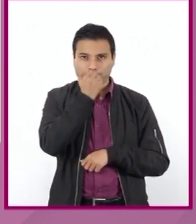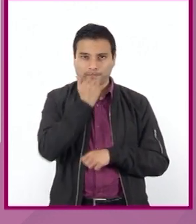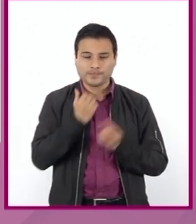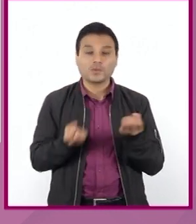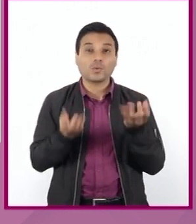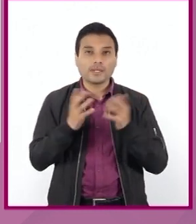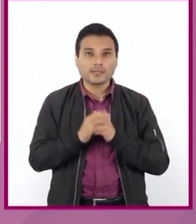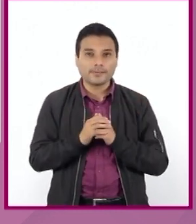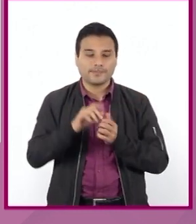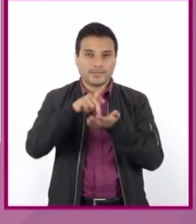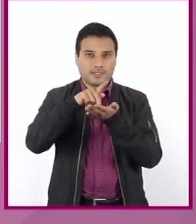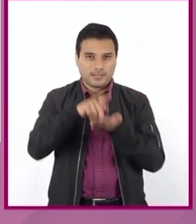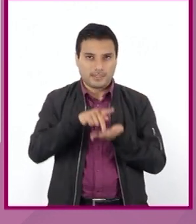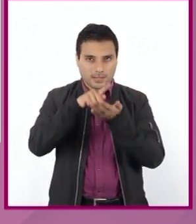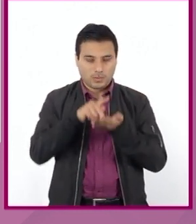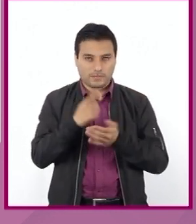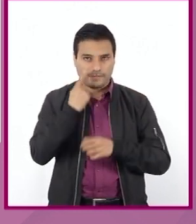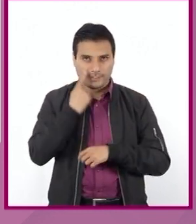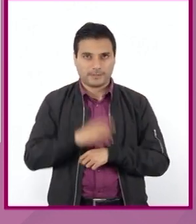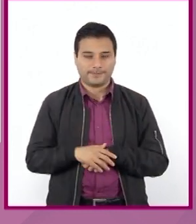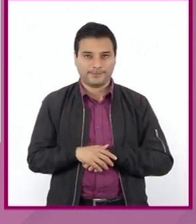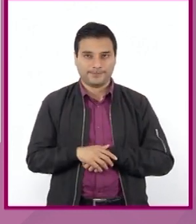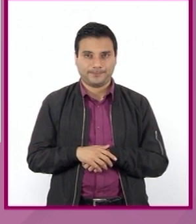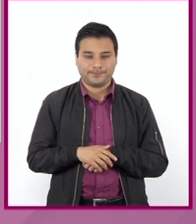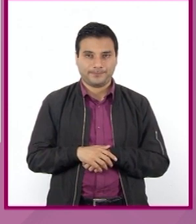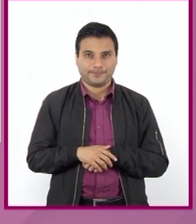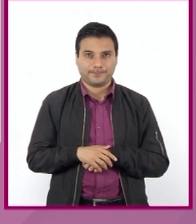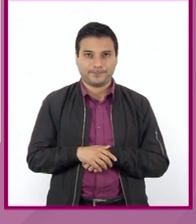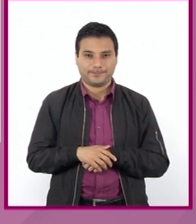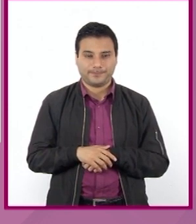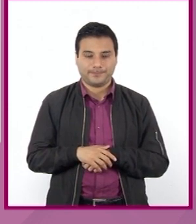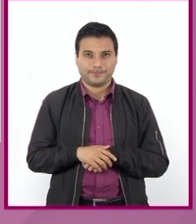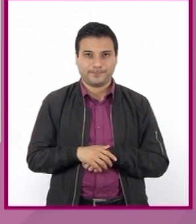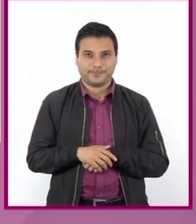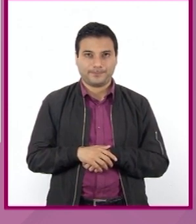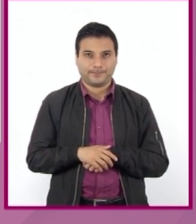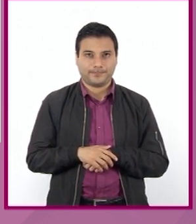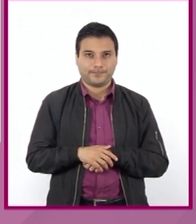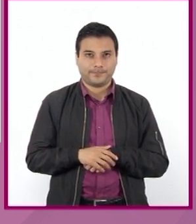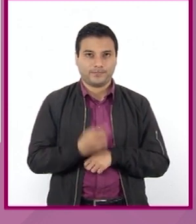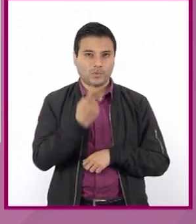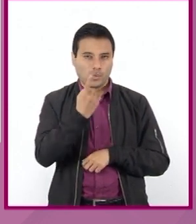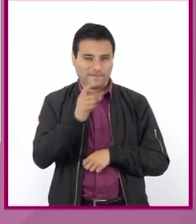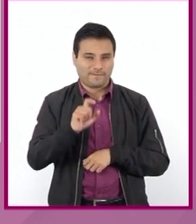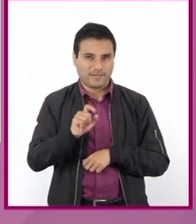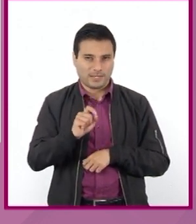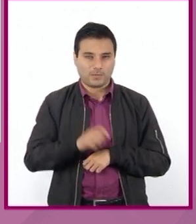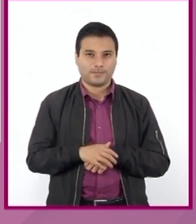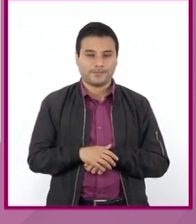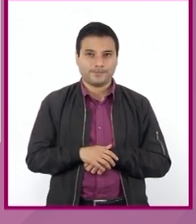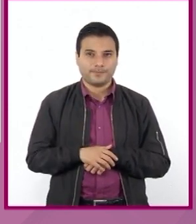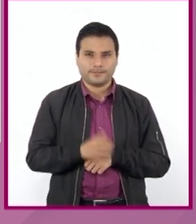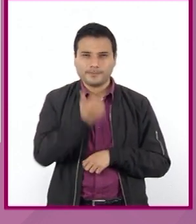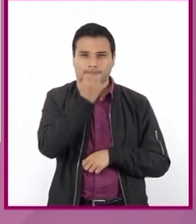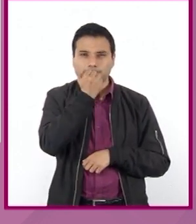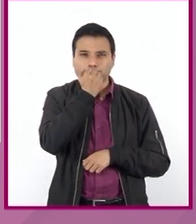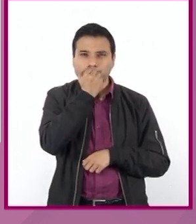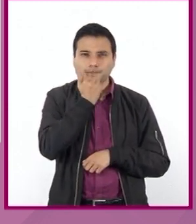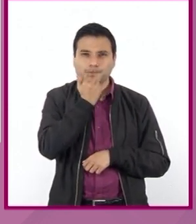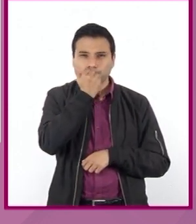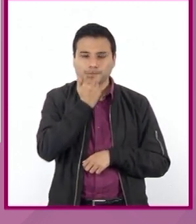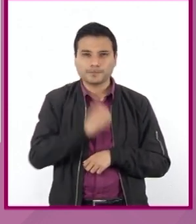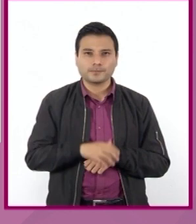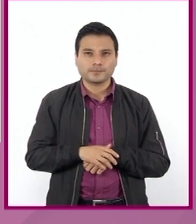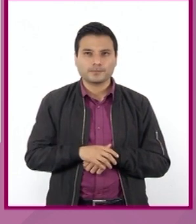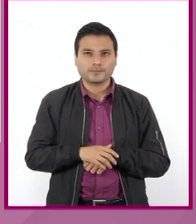en kilogramos, que contiene dicha cantidad de mililitros. ¿Qué cantidad de azúcar total se habrá